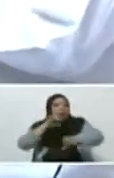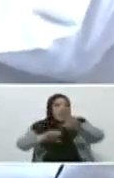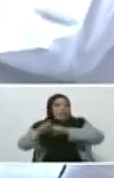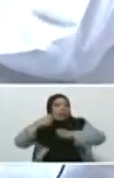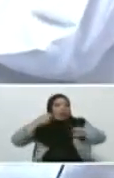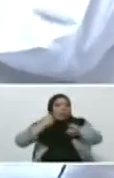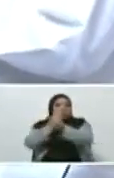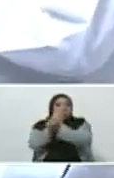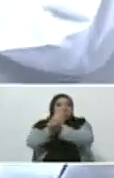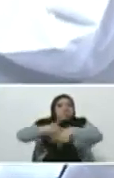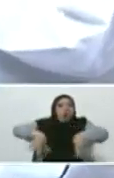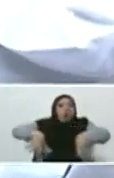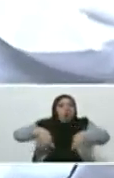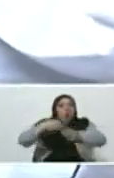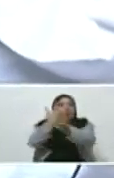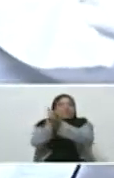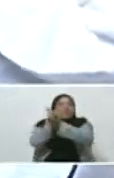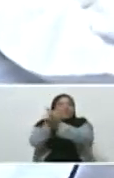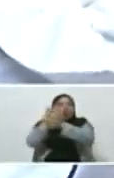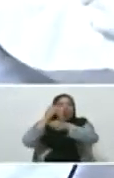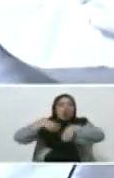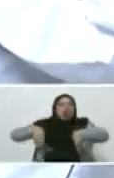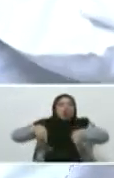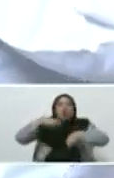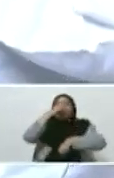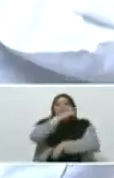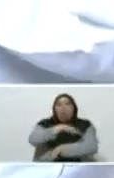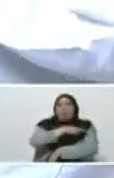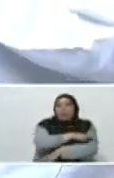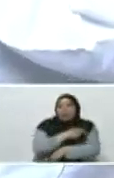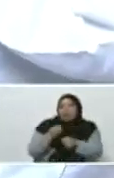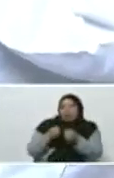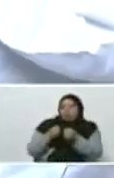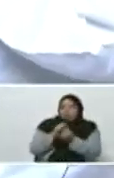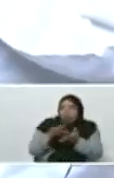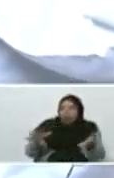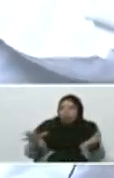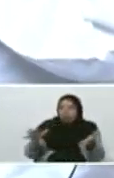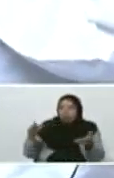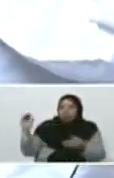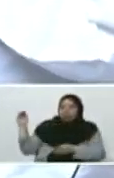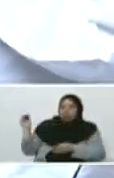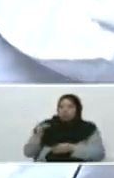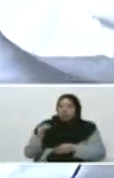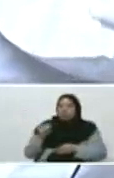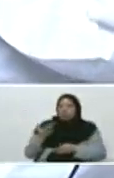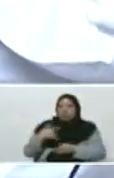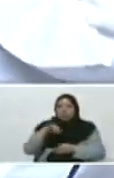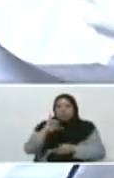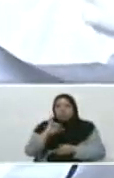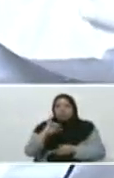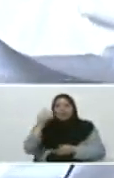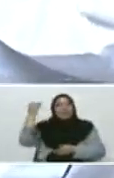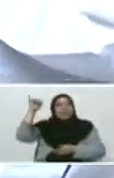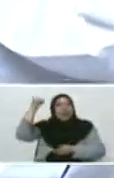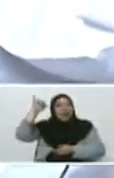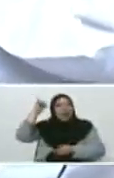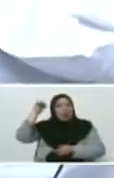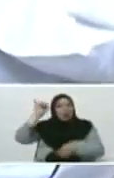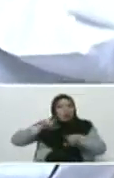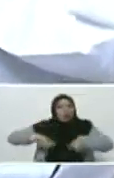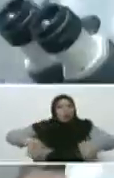Entonces, esas células de hueso nos vamos a hospitales públicos. Hoy estamos, el Centro Vanguardia está en Yaracuy. Excelente. Con